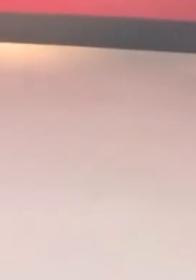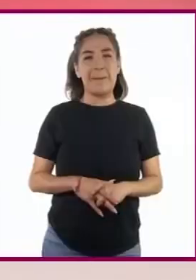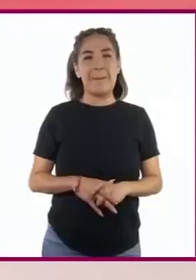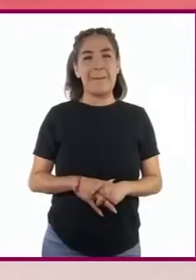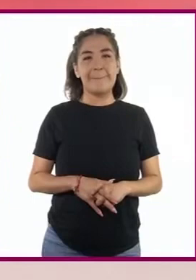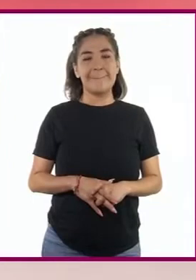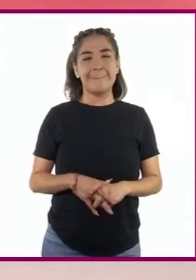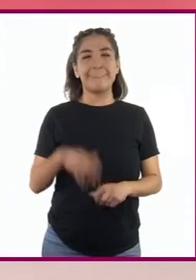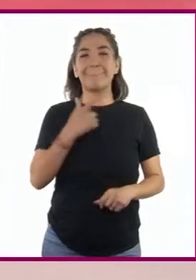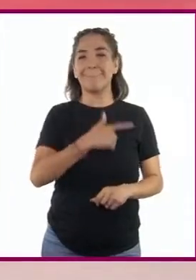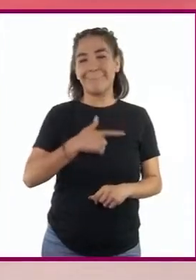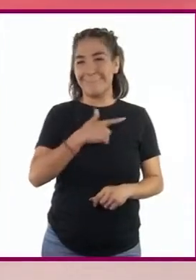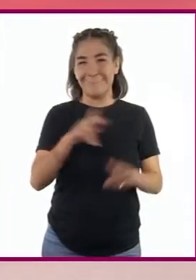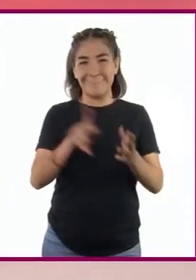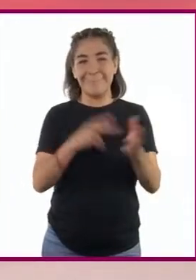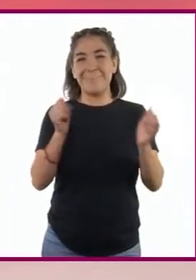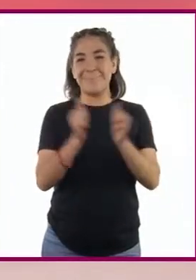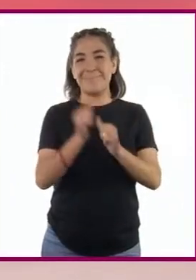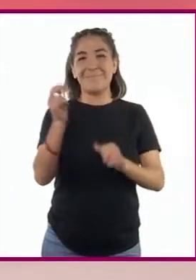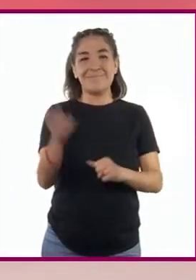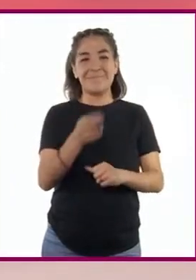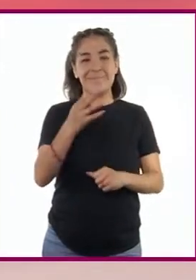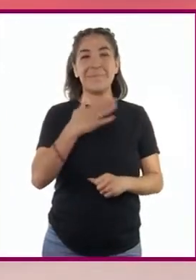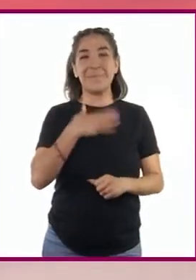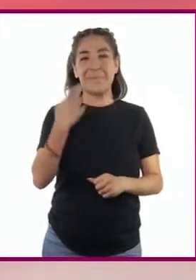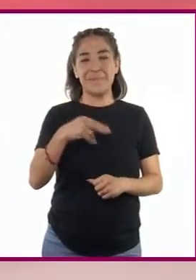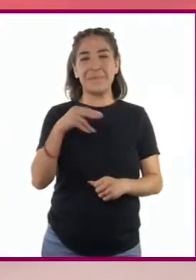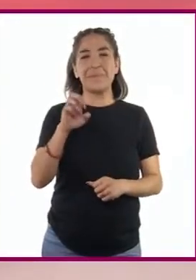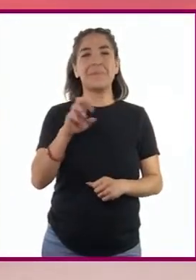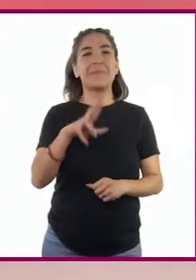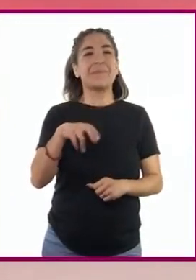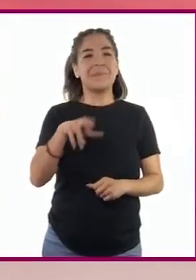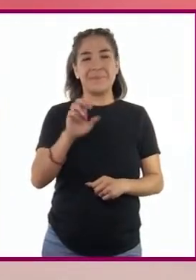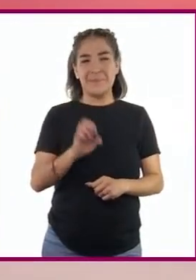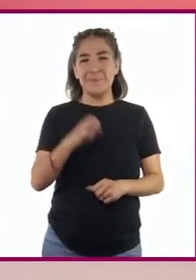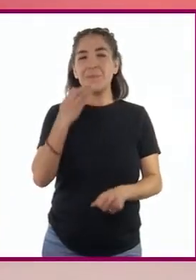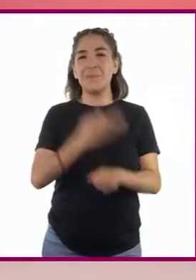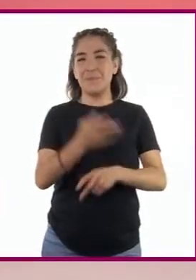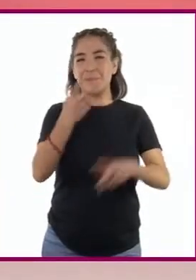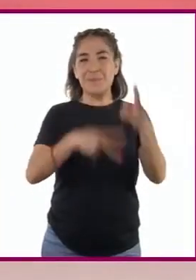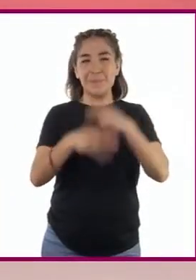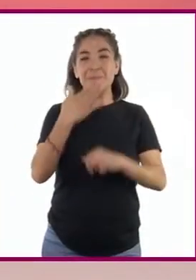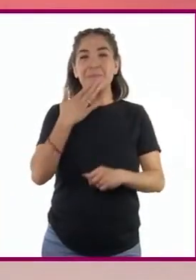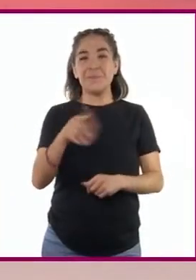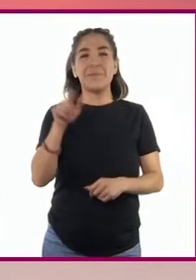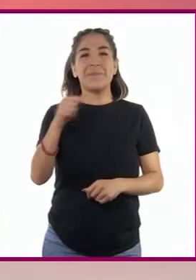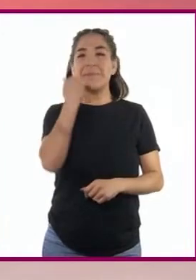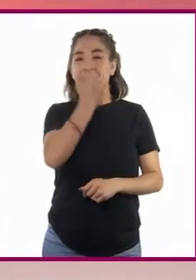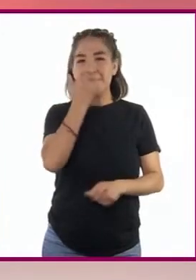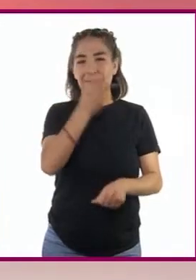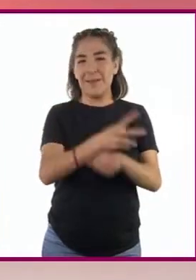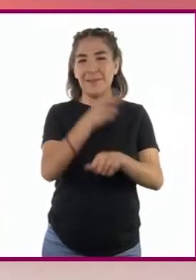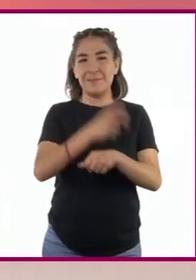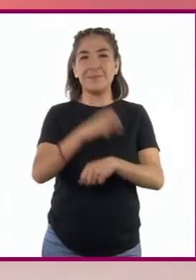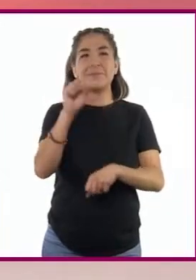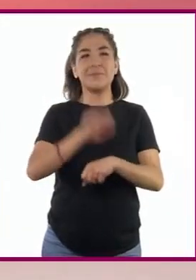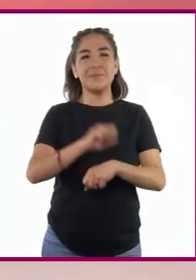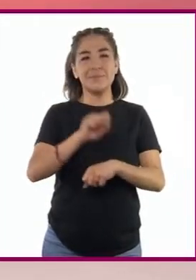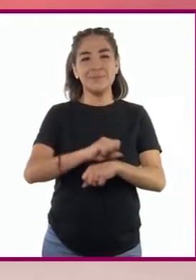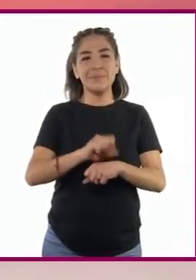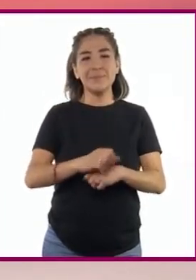Qué gusto estar nuevamente con ustedes. Soy Enrique Rodal y les doy la bienvenida a las alumnas y alumnos de lengua materna de segundo grado de